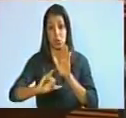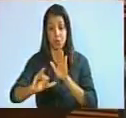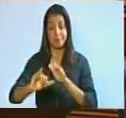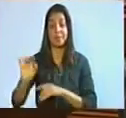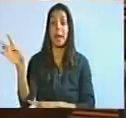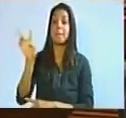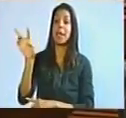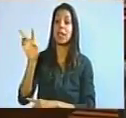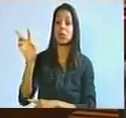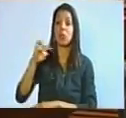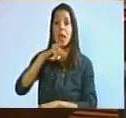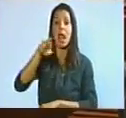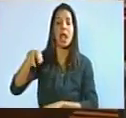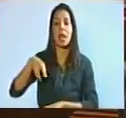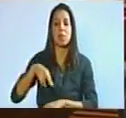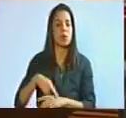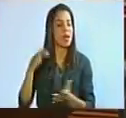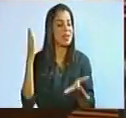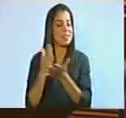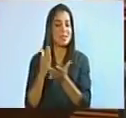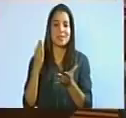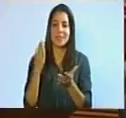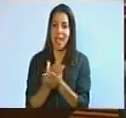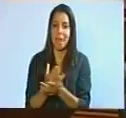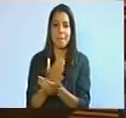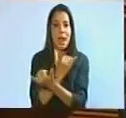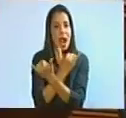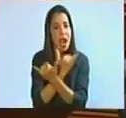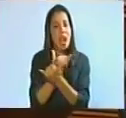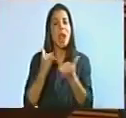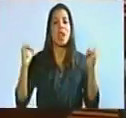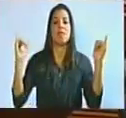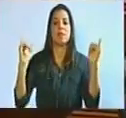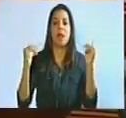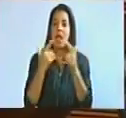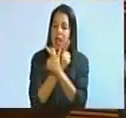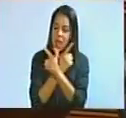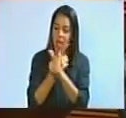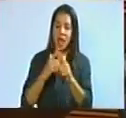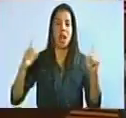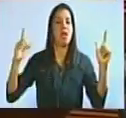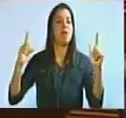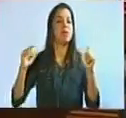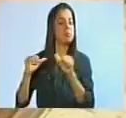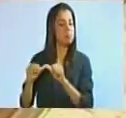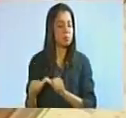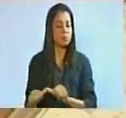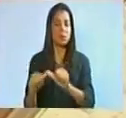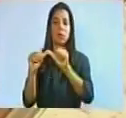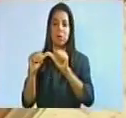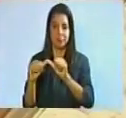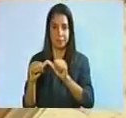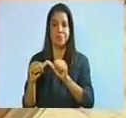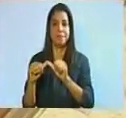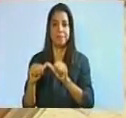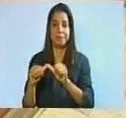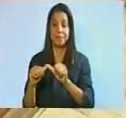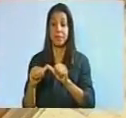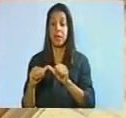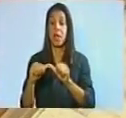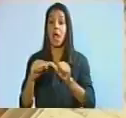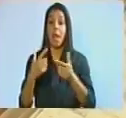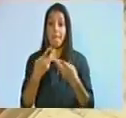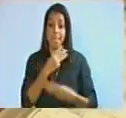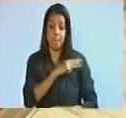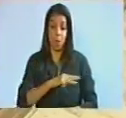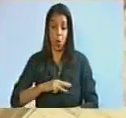Venezuela es y será siempre irrevocablemente libre, soberana e independiente, y fundamenta su patrimonio moral